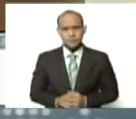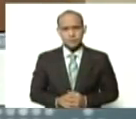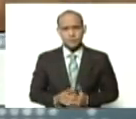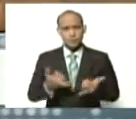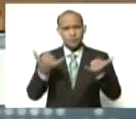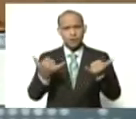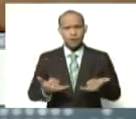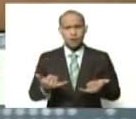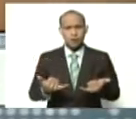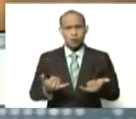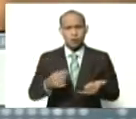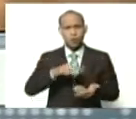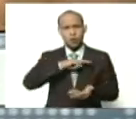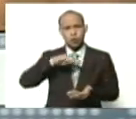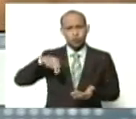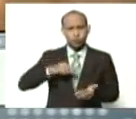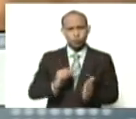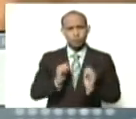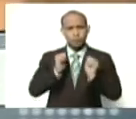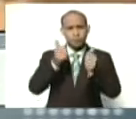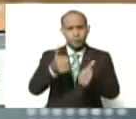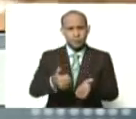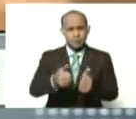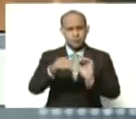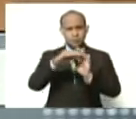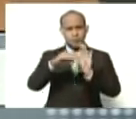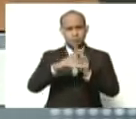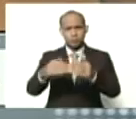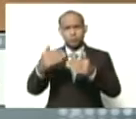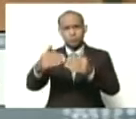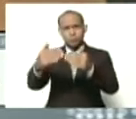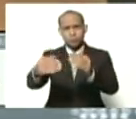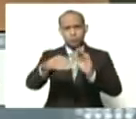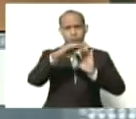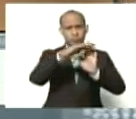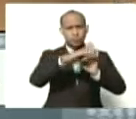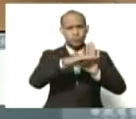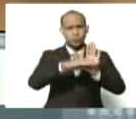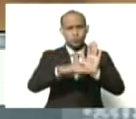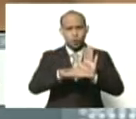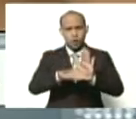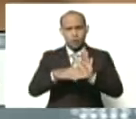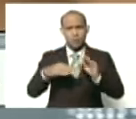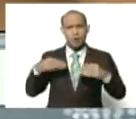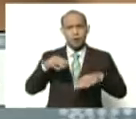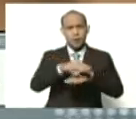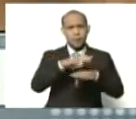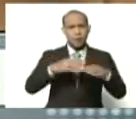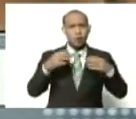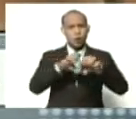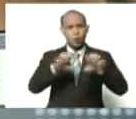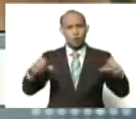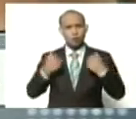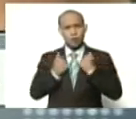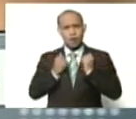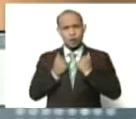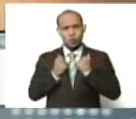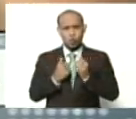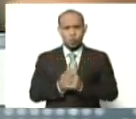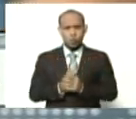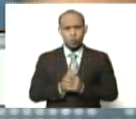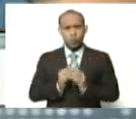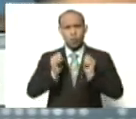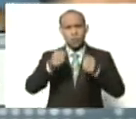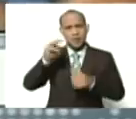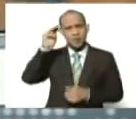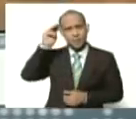Ahora empezamos progresivamente, me mandó el cronograma el profesor Aristóbulo, ministro de Educación. Arrancamos con los maestros